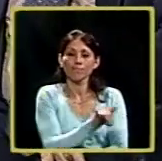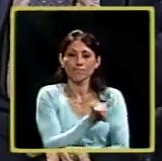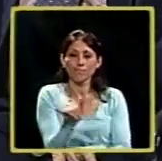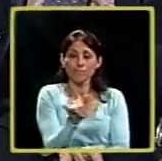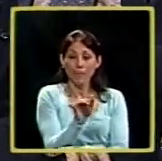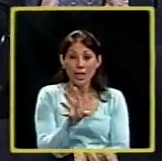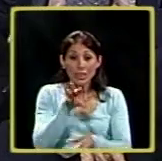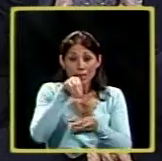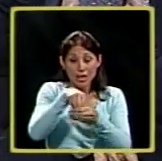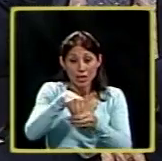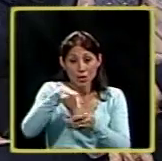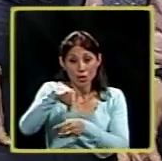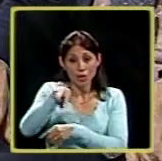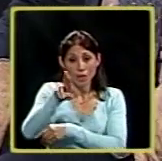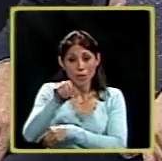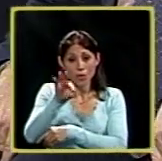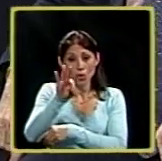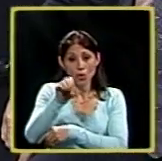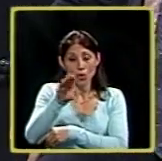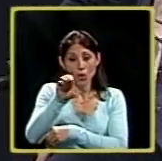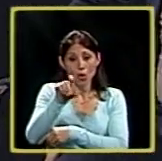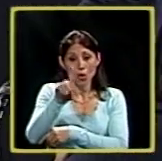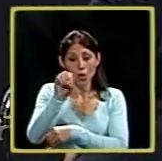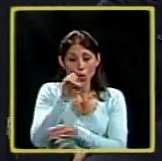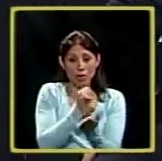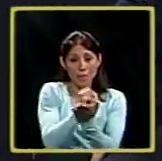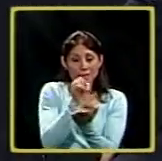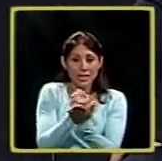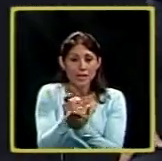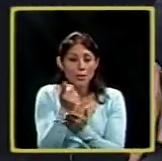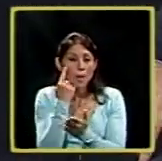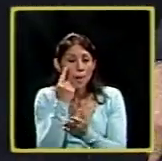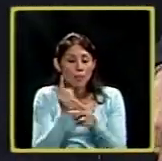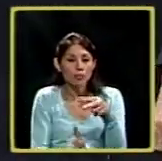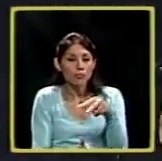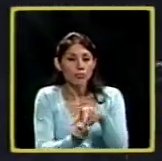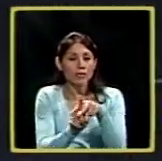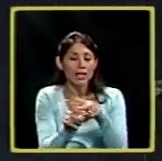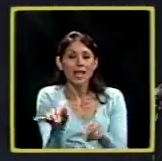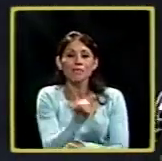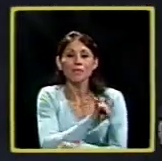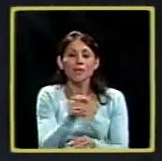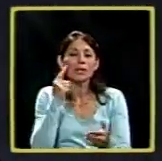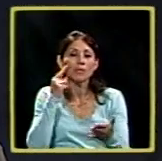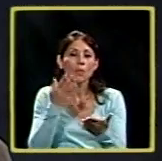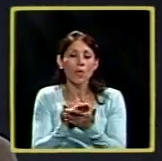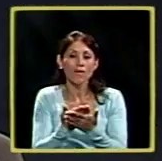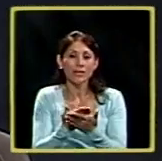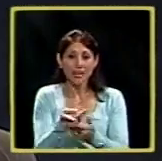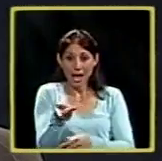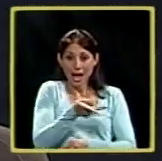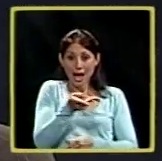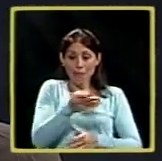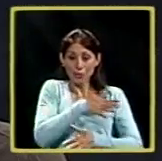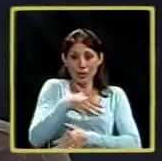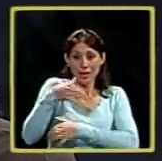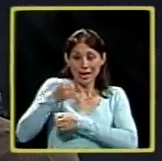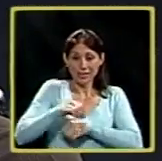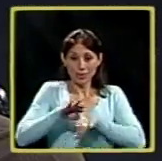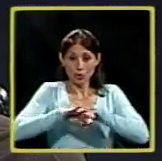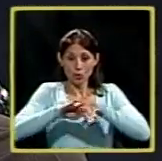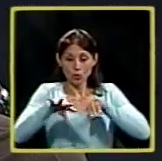de investigación las mismas pruebas. Y los dos comprueban que un soldado, para